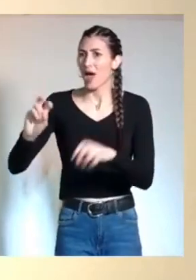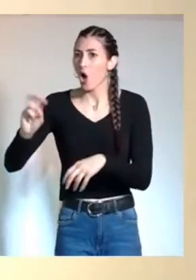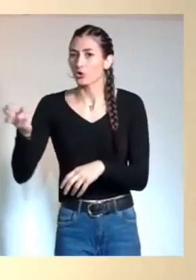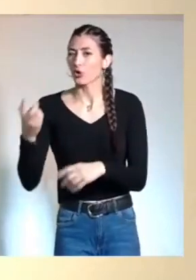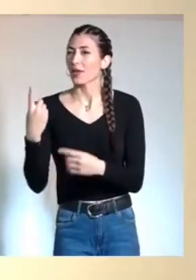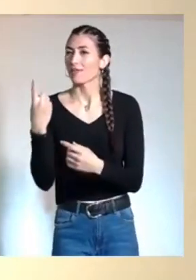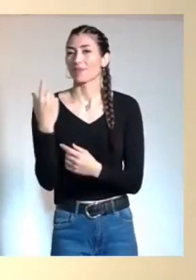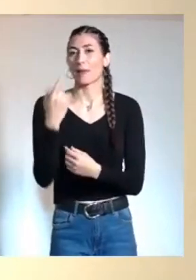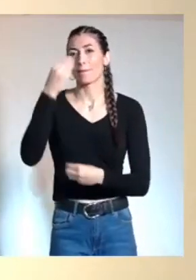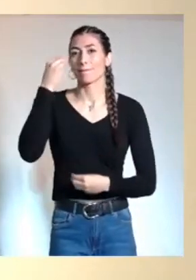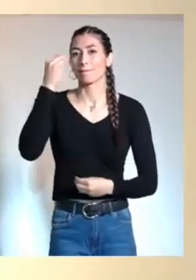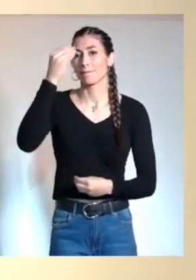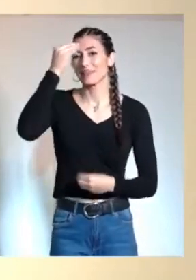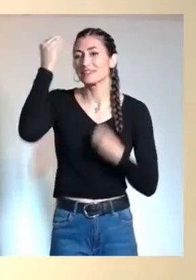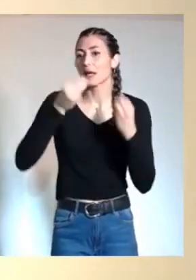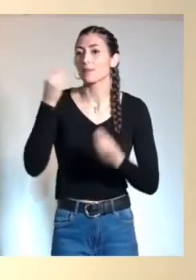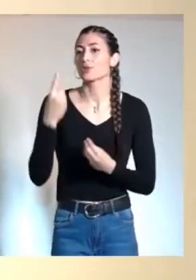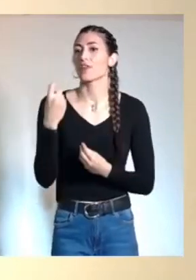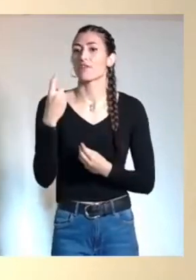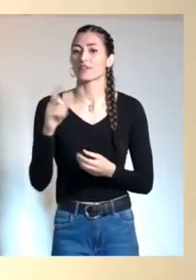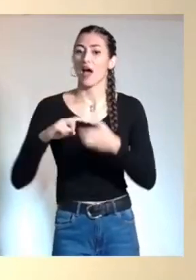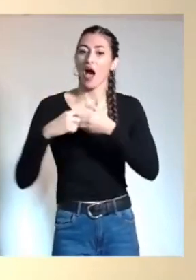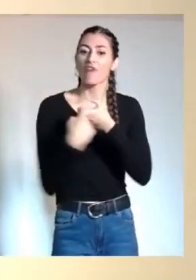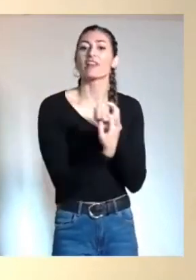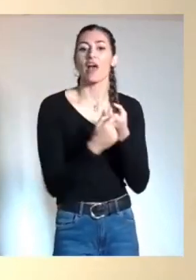necesita de la aprobación de los afiliados